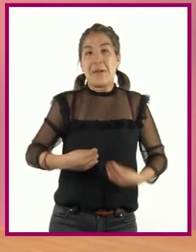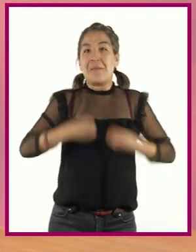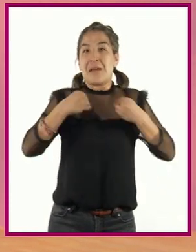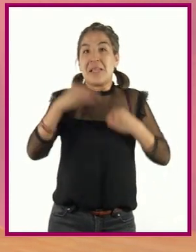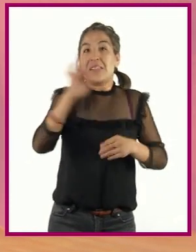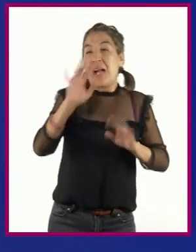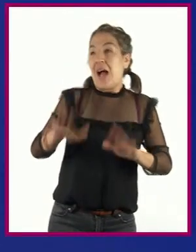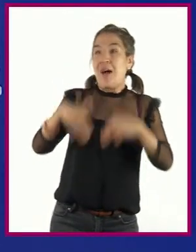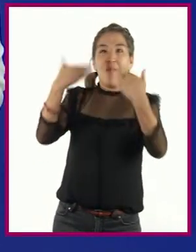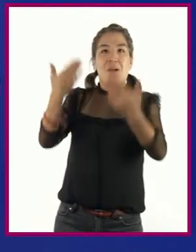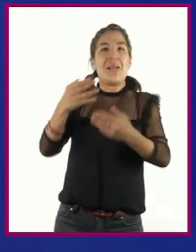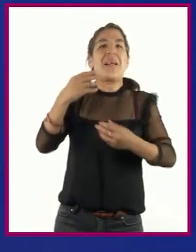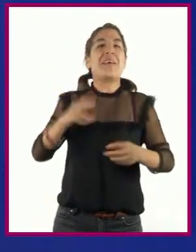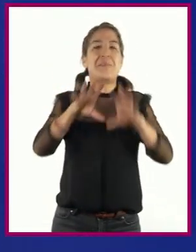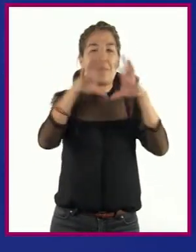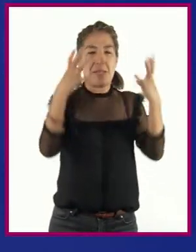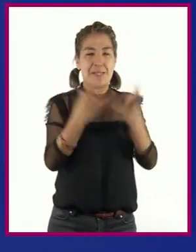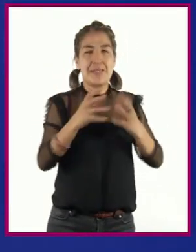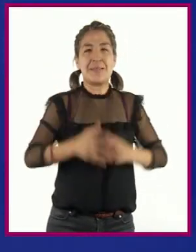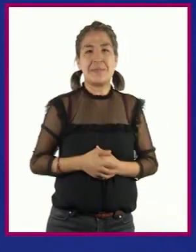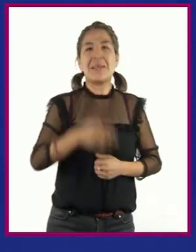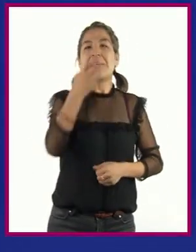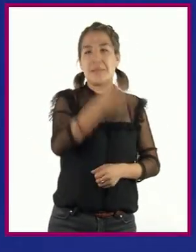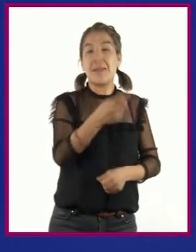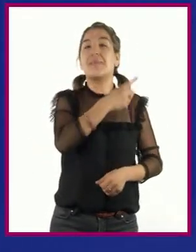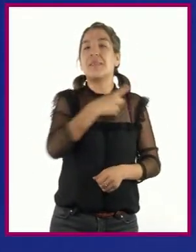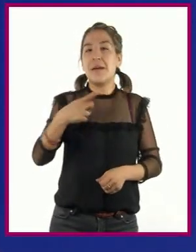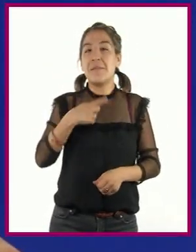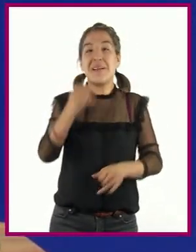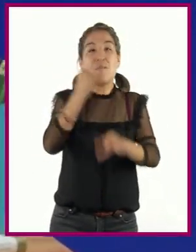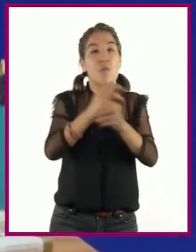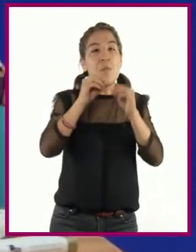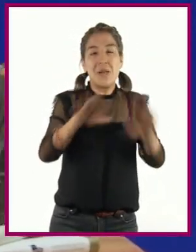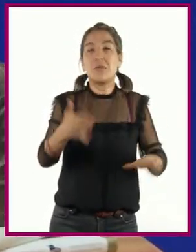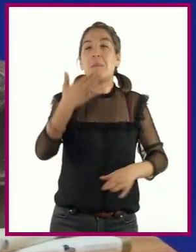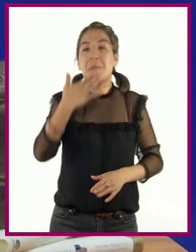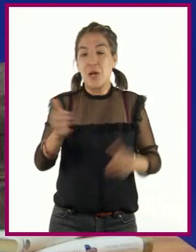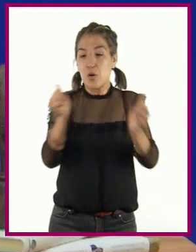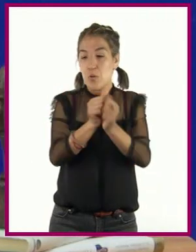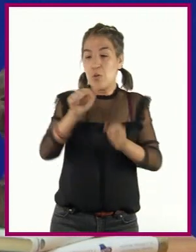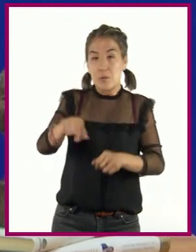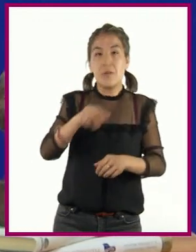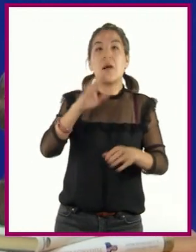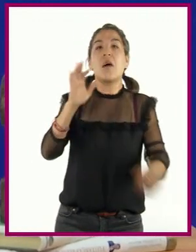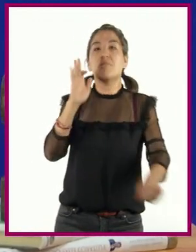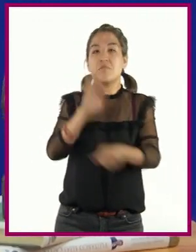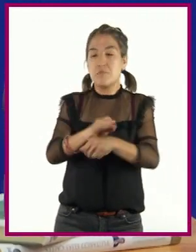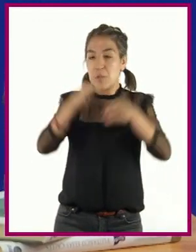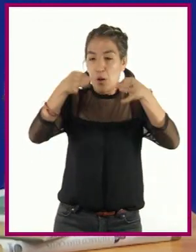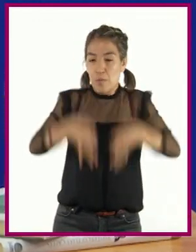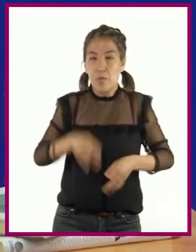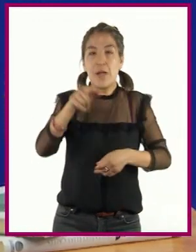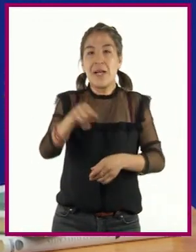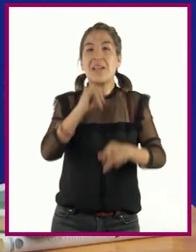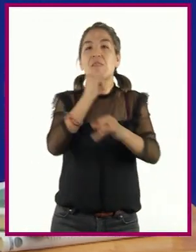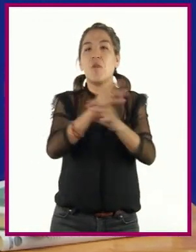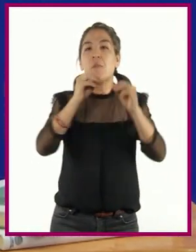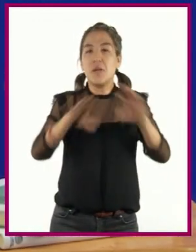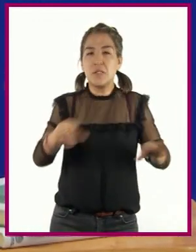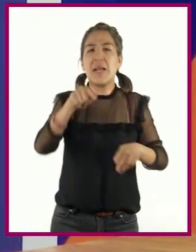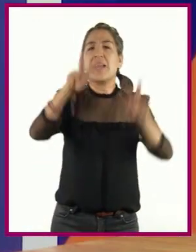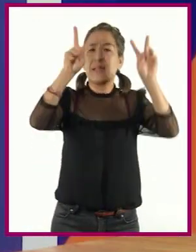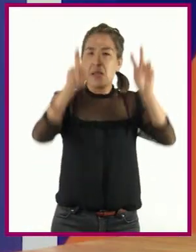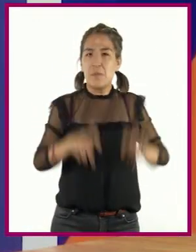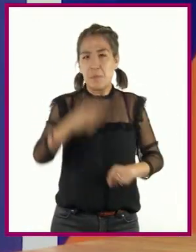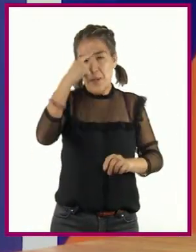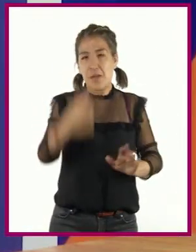nuestro planeta. Sí, el estar bien informados con datos que nos respalden lo que expresamos sobre algún tema